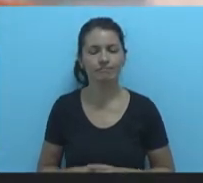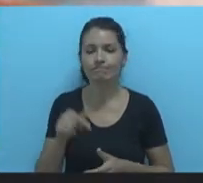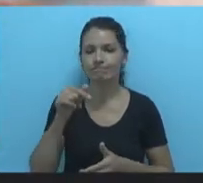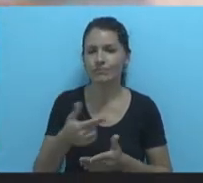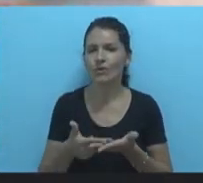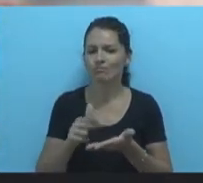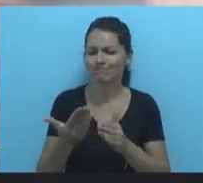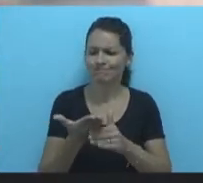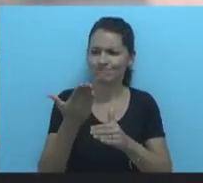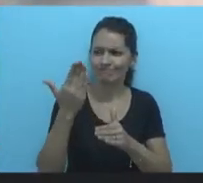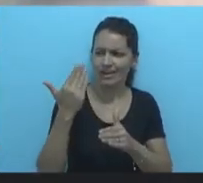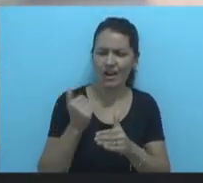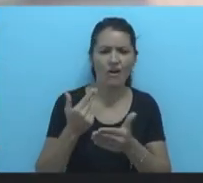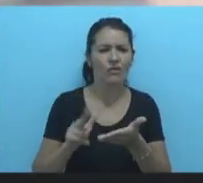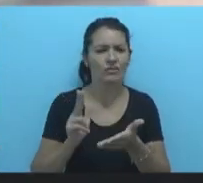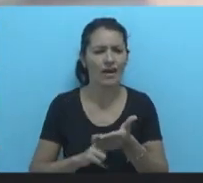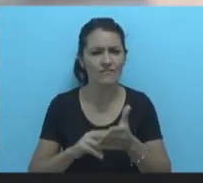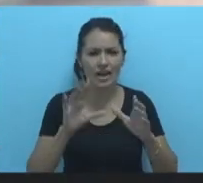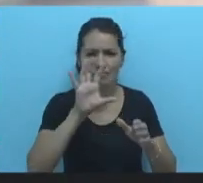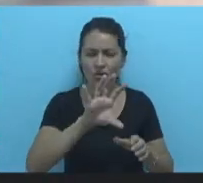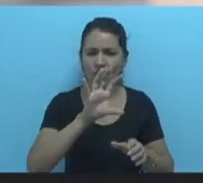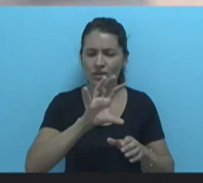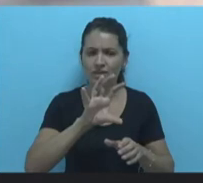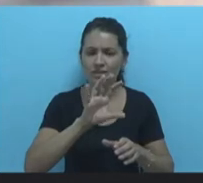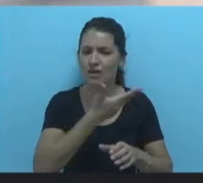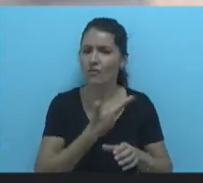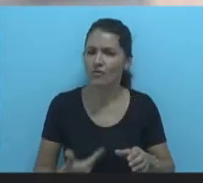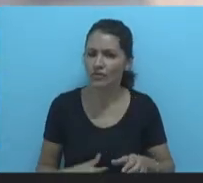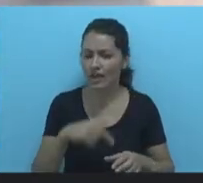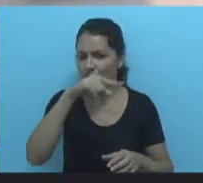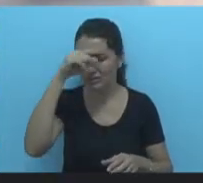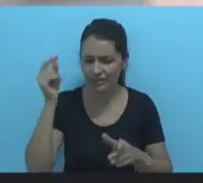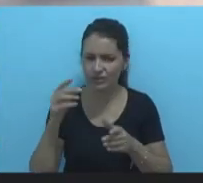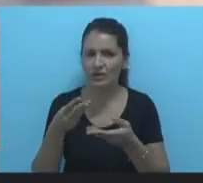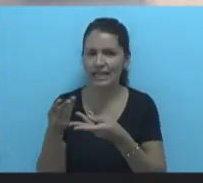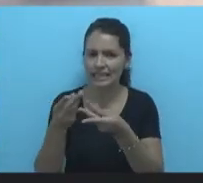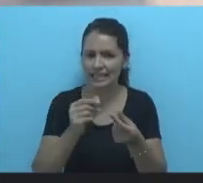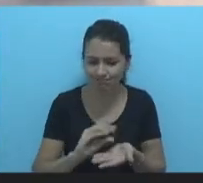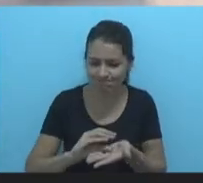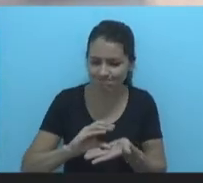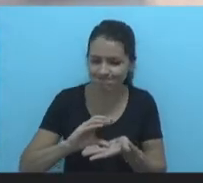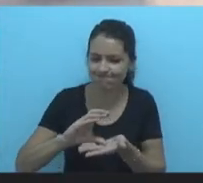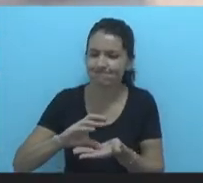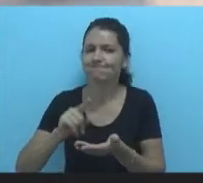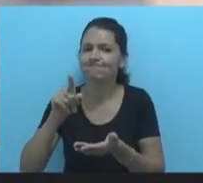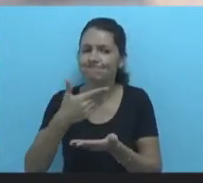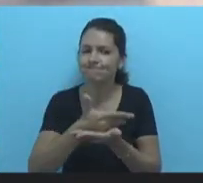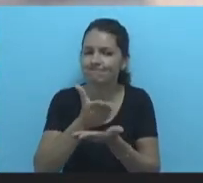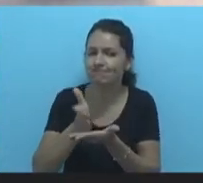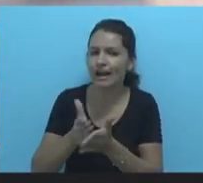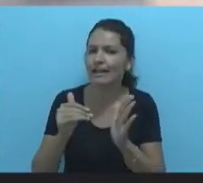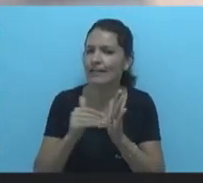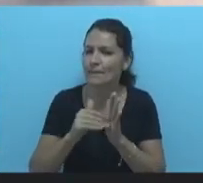en ese sentido porque vuelve a concentrar recursos al Estado Nacional y asignarlo discrecionalmente donde más le conviene. Y